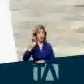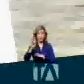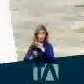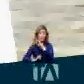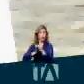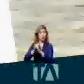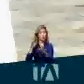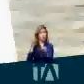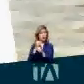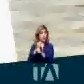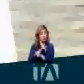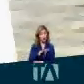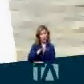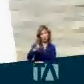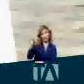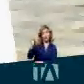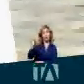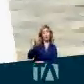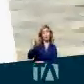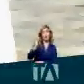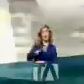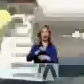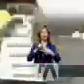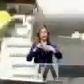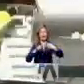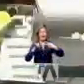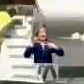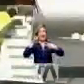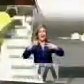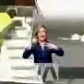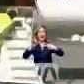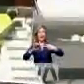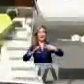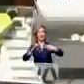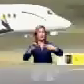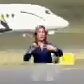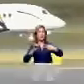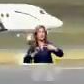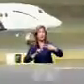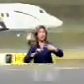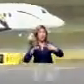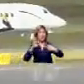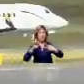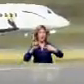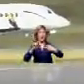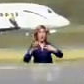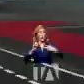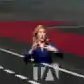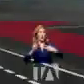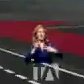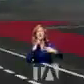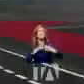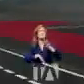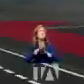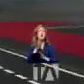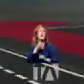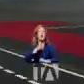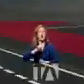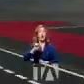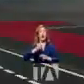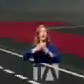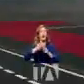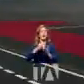2.372 internacionales que se hicieron en los aviones Legacy y Falcon, quien más viajó fue el exministro Ricardo Patiño,